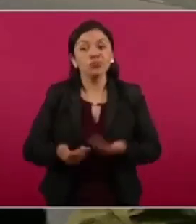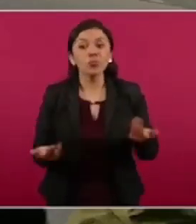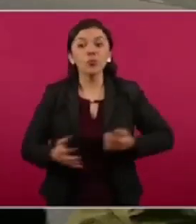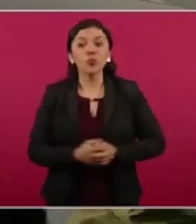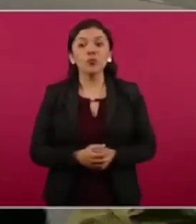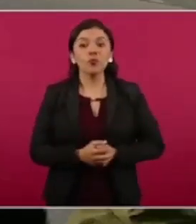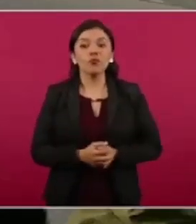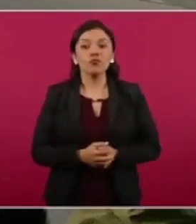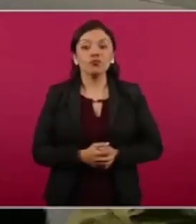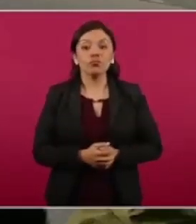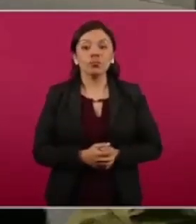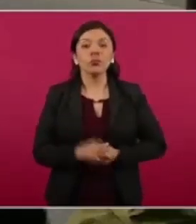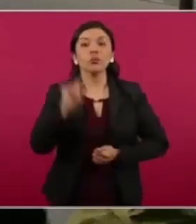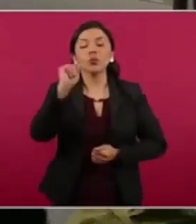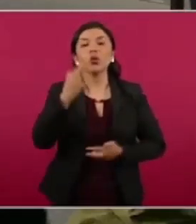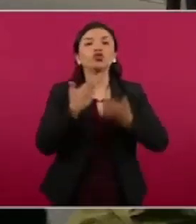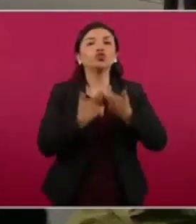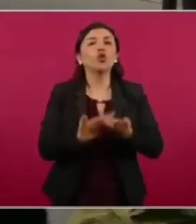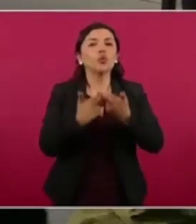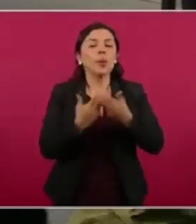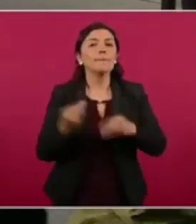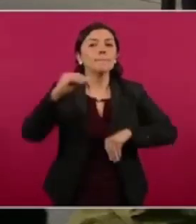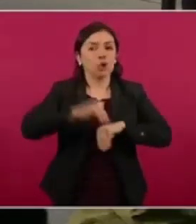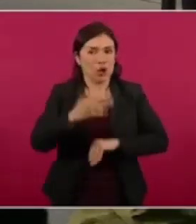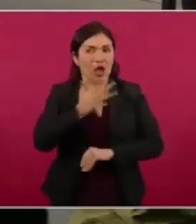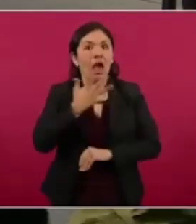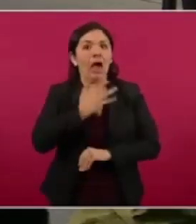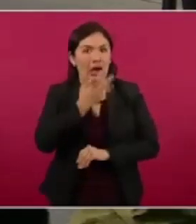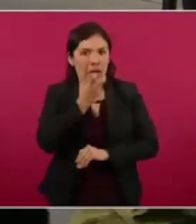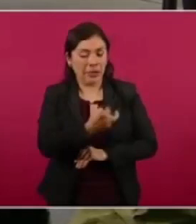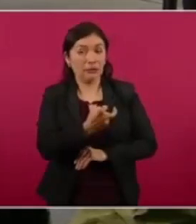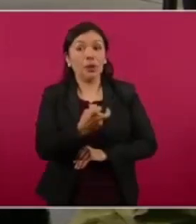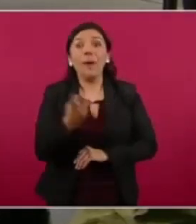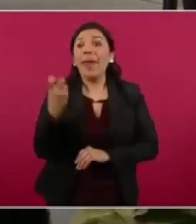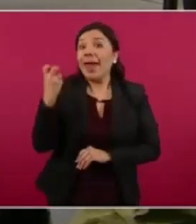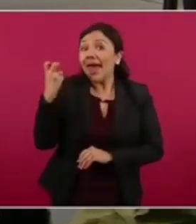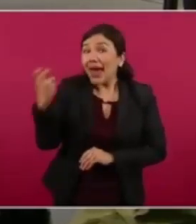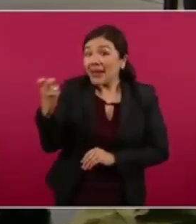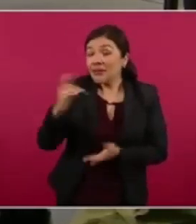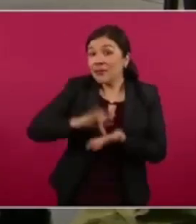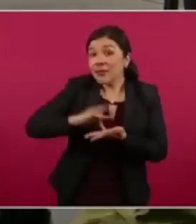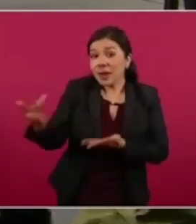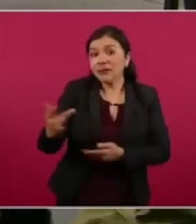un pequeño excedente. Pero esto es lo que nos permite